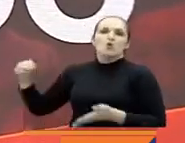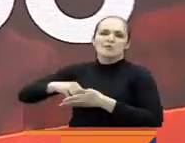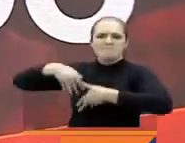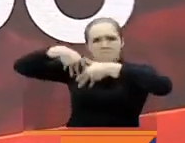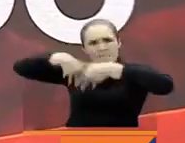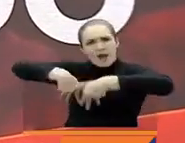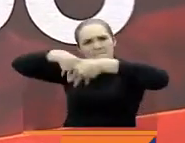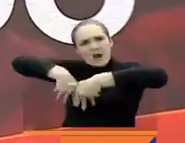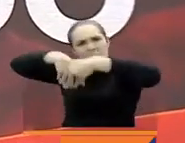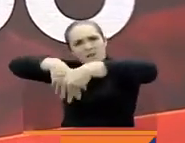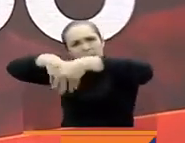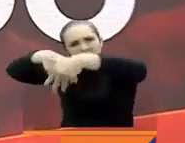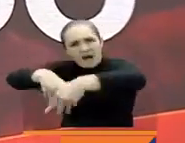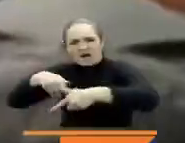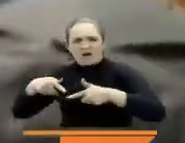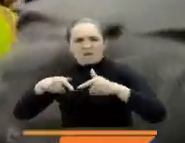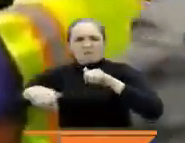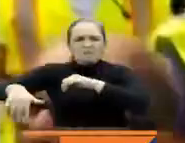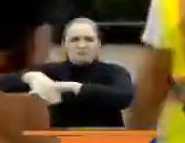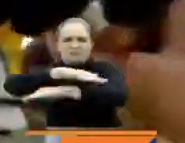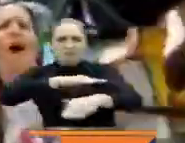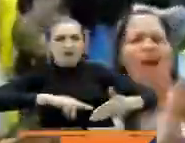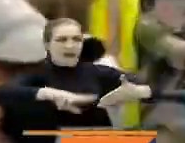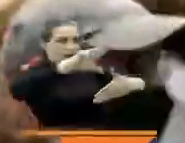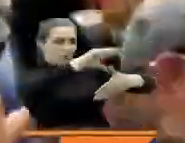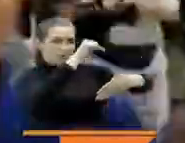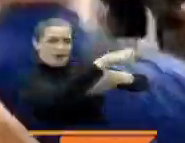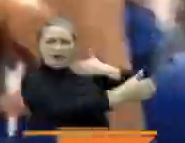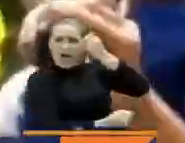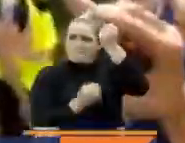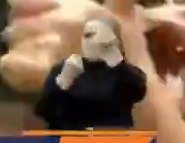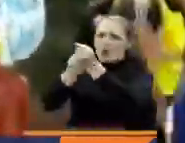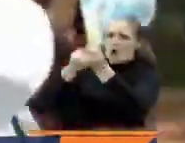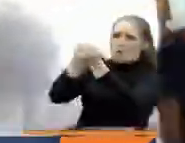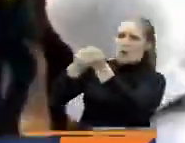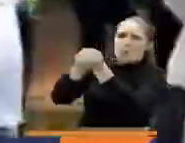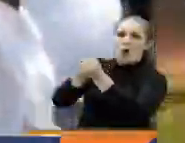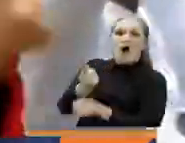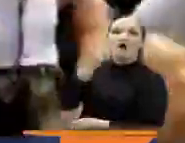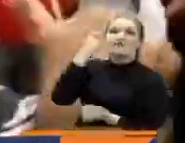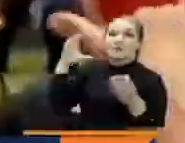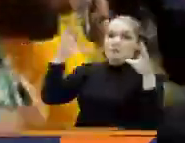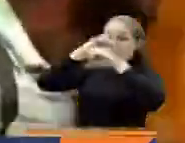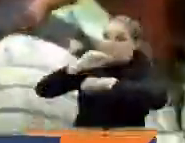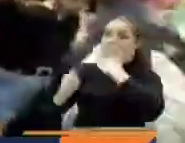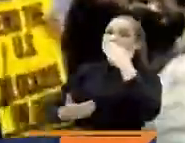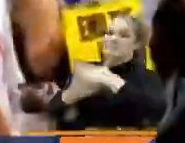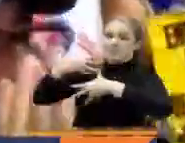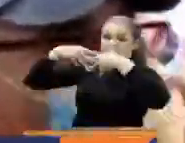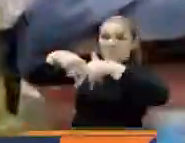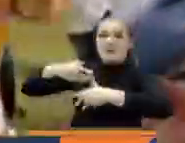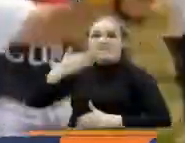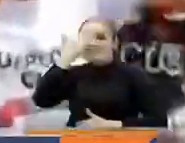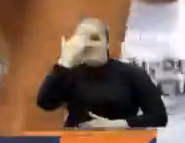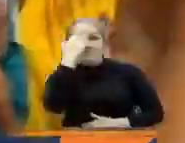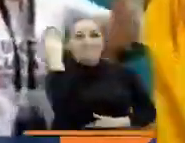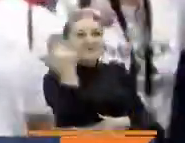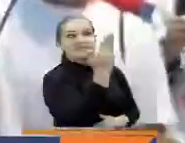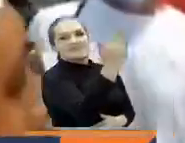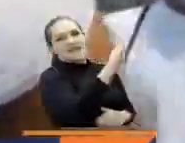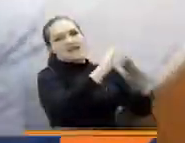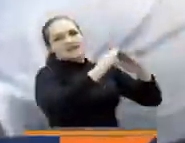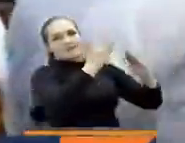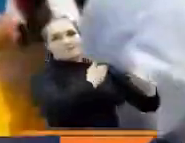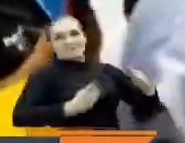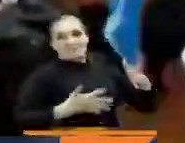ciudadanos de este país y decenas de latinoamericanos que los apoyan se registran desde anoche y continúan frente a la Casa Blanca, pidiéndole